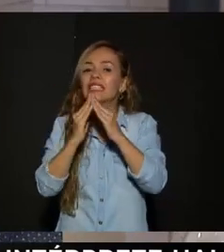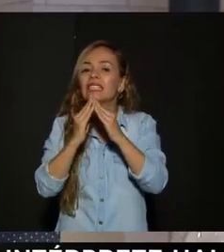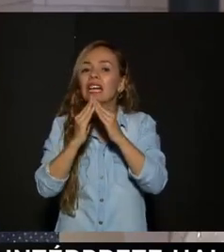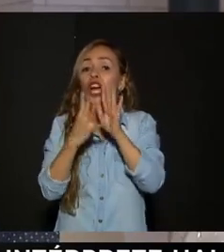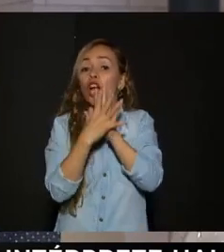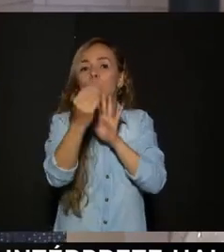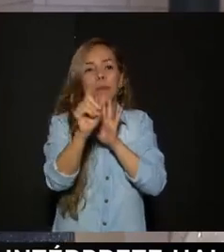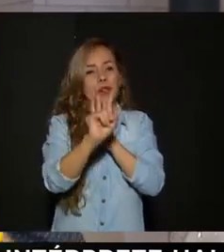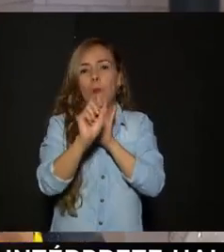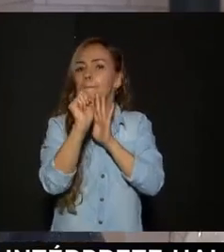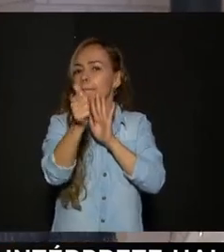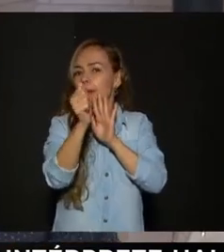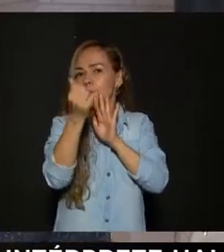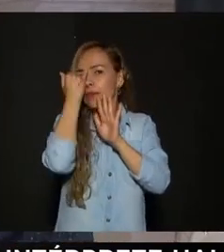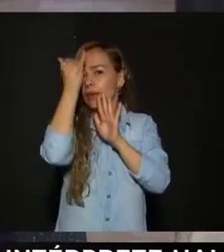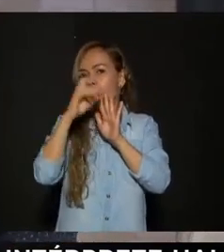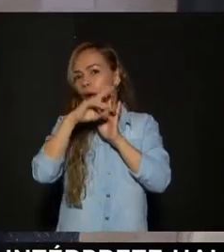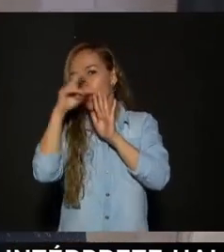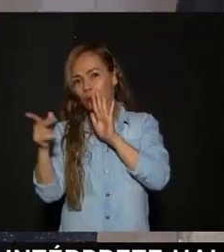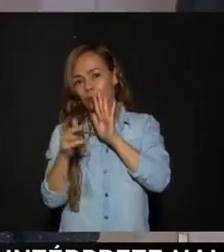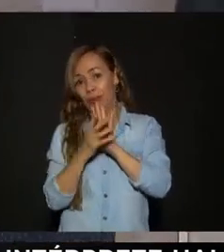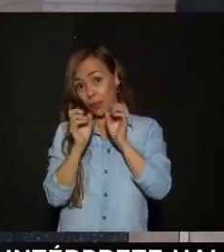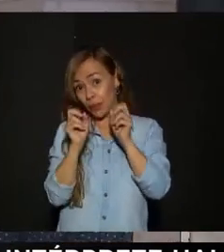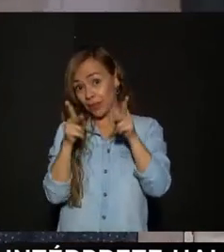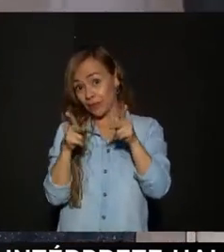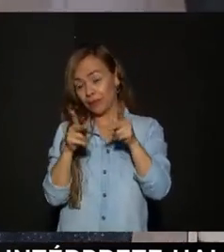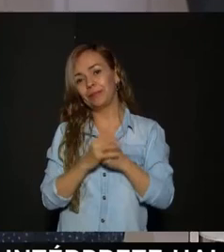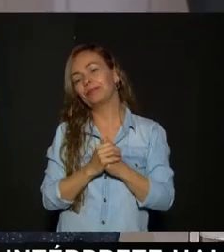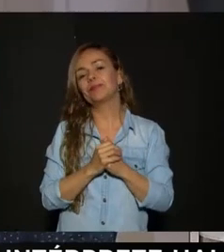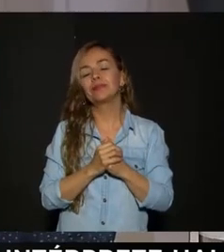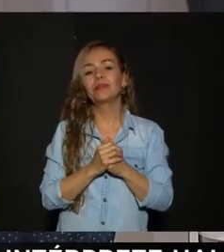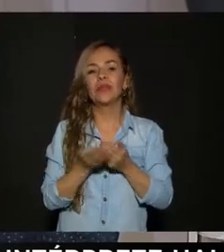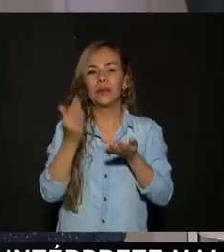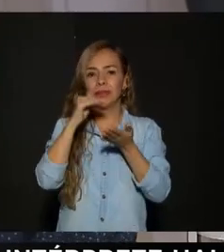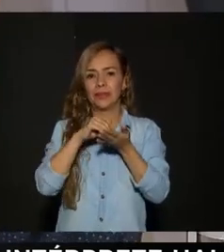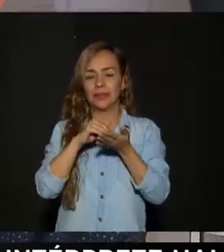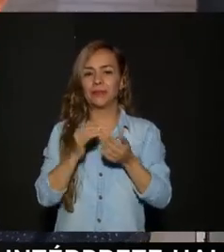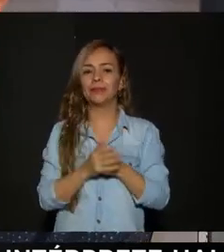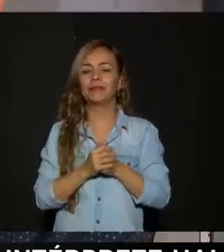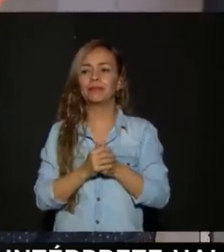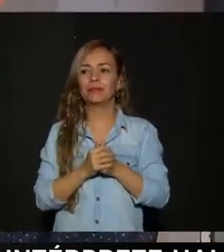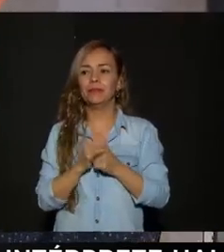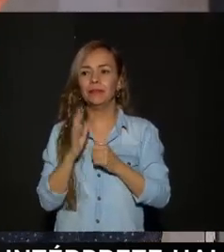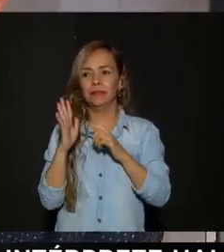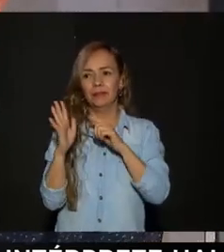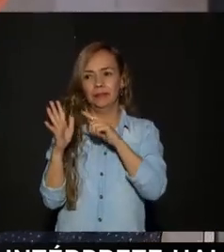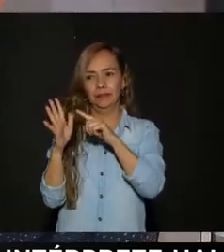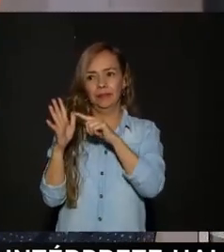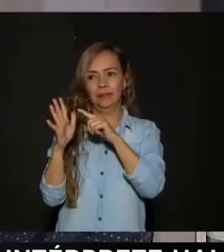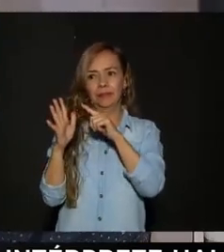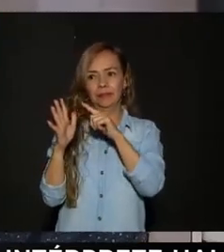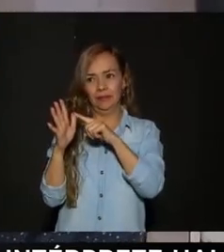creen su propia canción. ¿Te parece? Listo. Va, a ver si es verdad que estamos Hágale, componiendo. Profe. 1, 2, 3. Se fue.